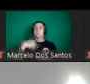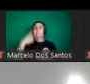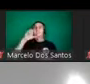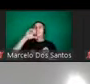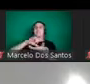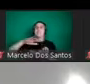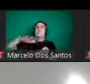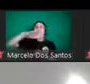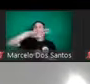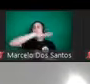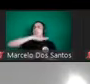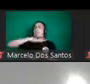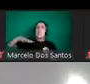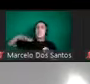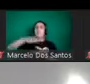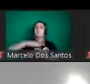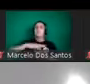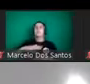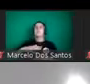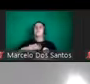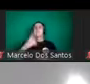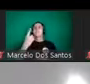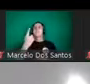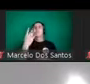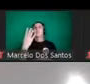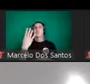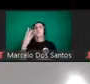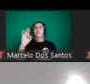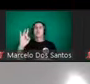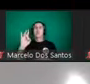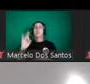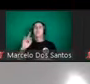2 participantes del departamento de Concepción,